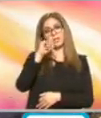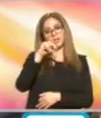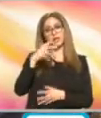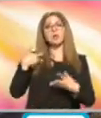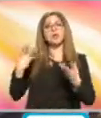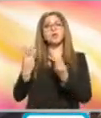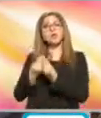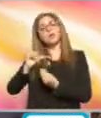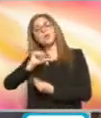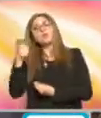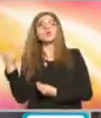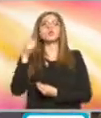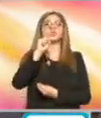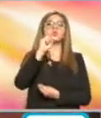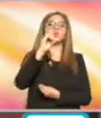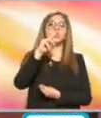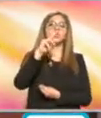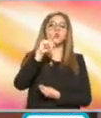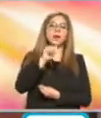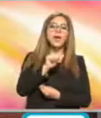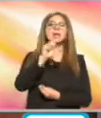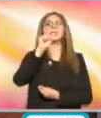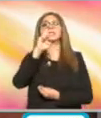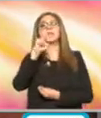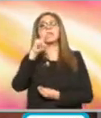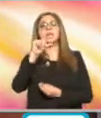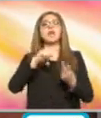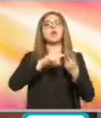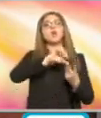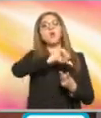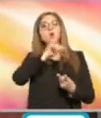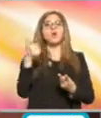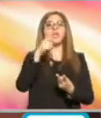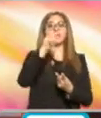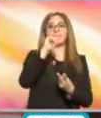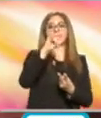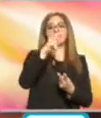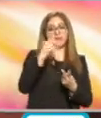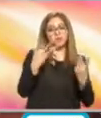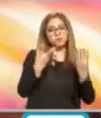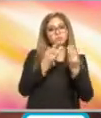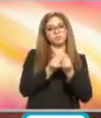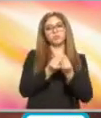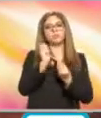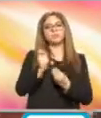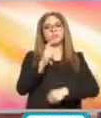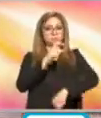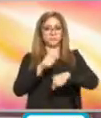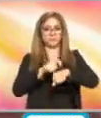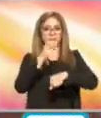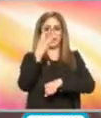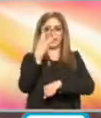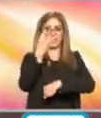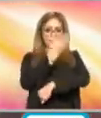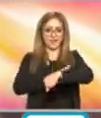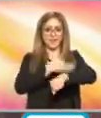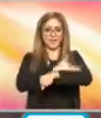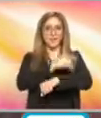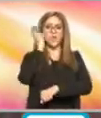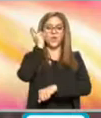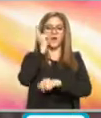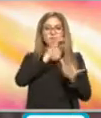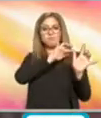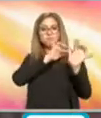danzonera Serina y con la orquesta La Típica. Ahí está, para poner a bailar a todas las mamacitas. Claro que sí. ¿No? A partir de las 3 de la tarde los esperamos a todos. Y es un